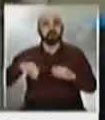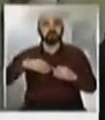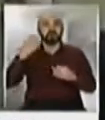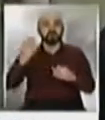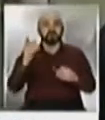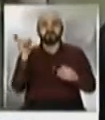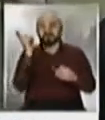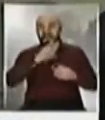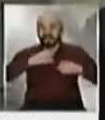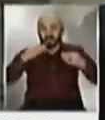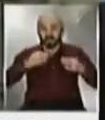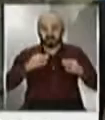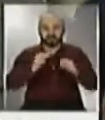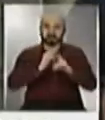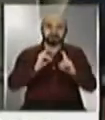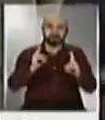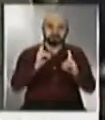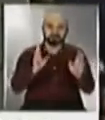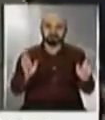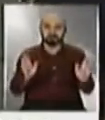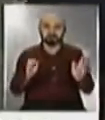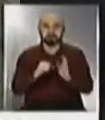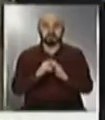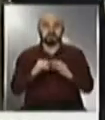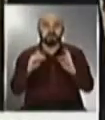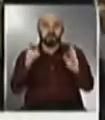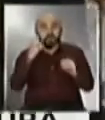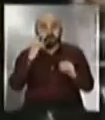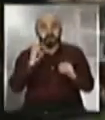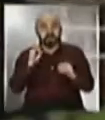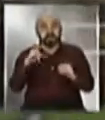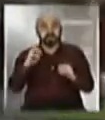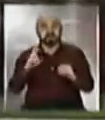Europa League si es que Inter sigue en racha ganadora.